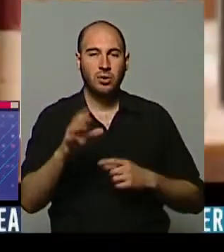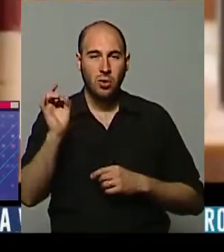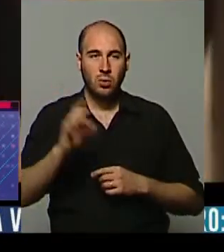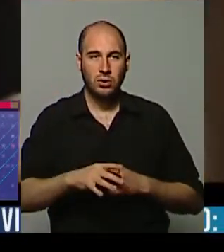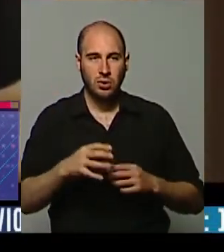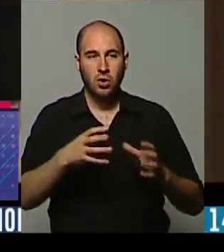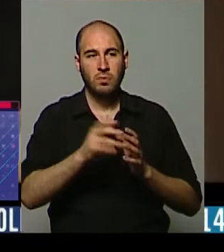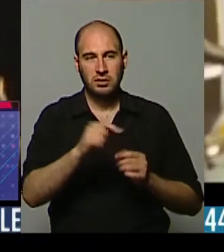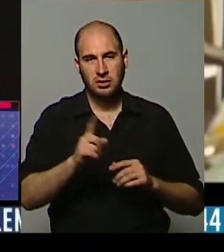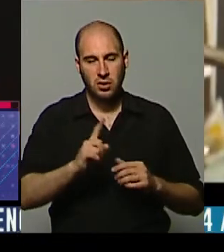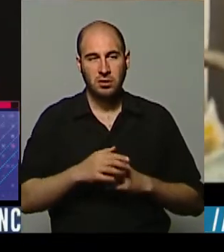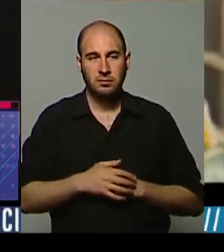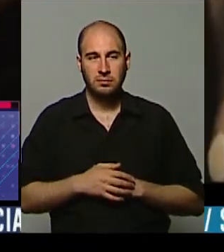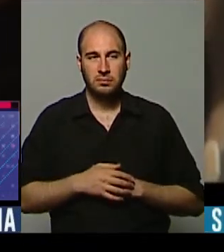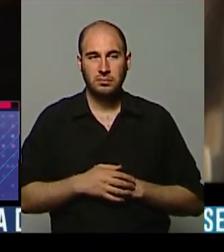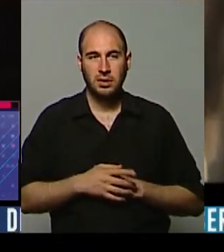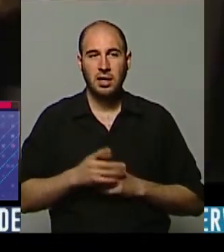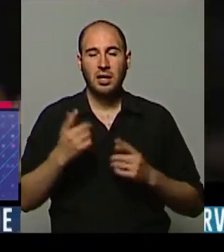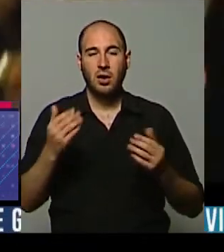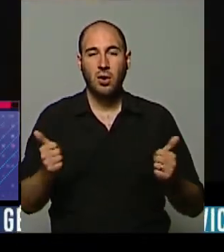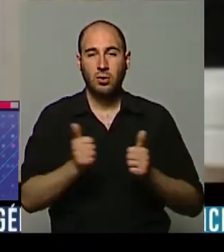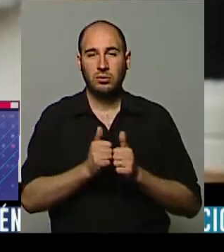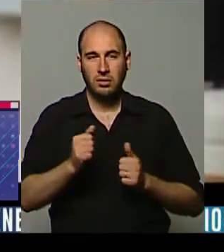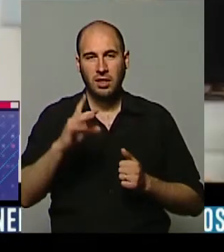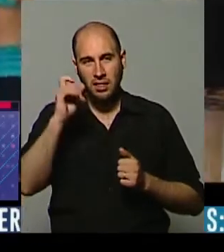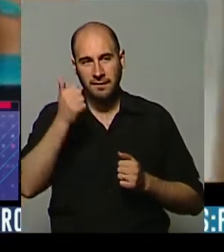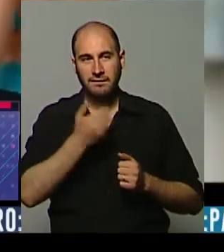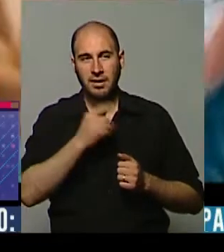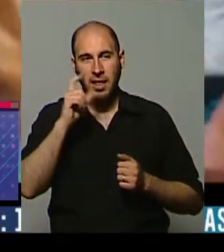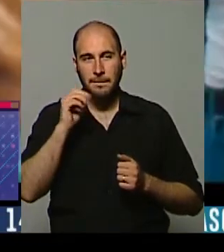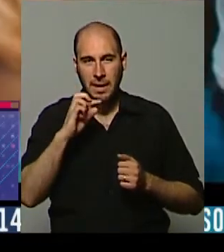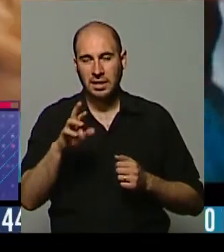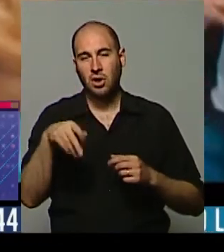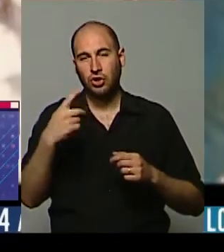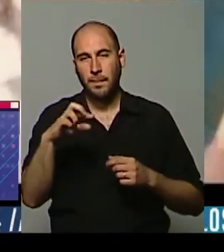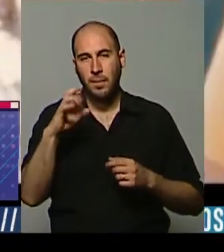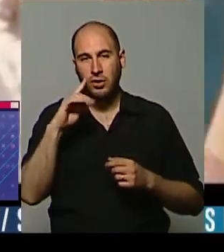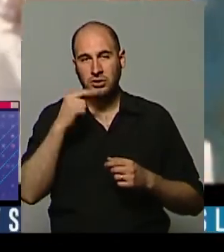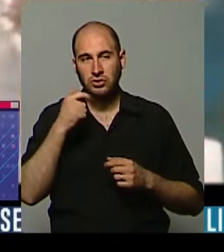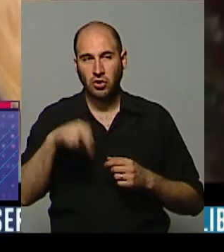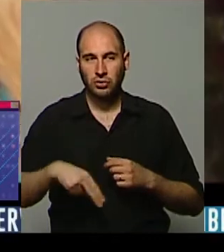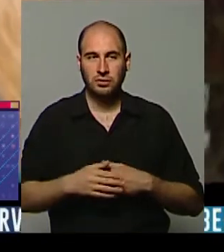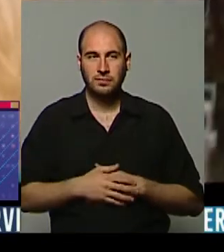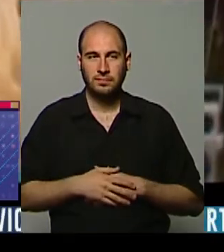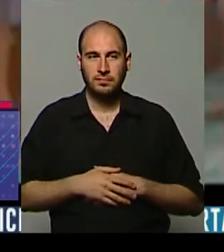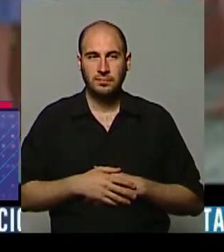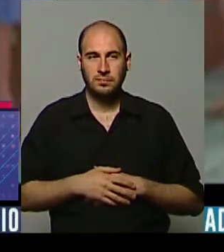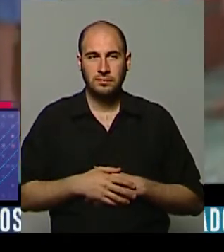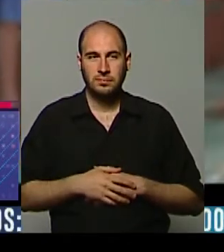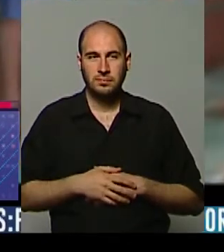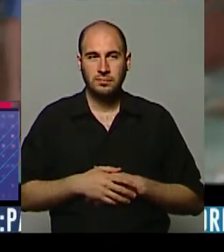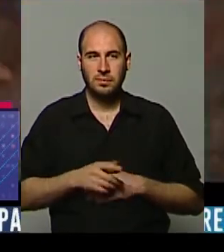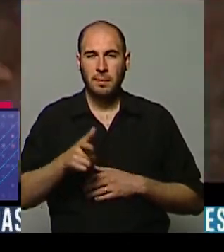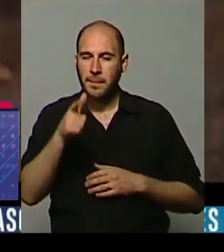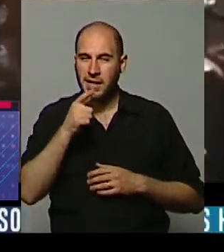de Mötley Crüe, sino que también irán con Def Leppard y con Poison, lo cual, bueno, es una... Es